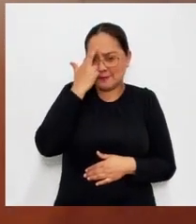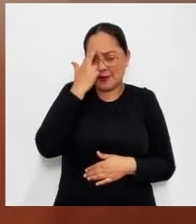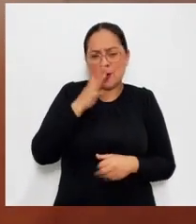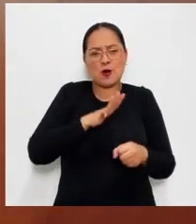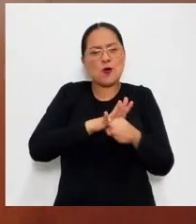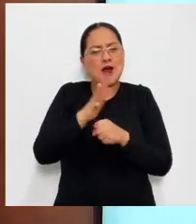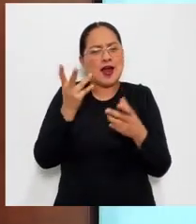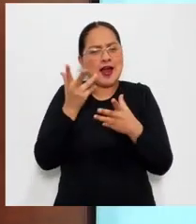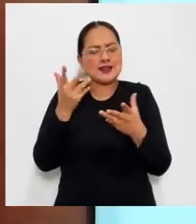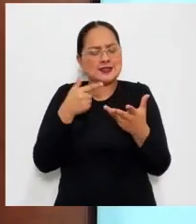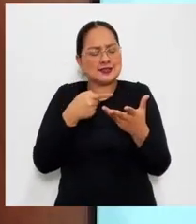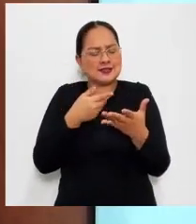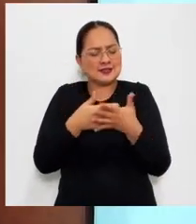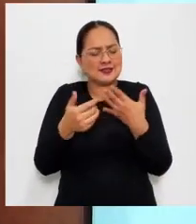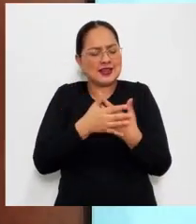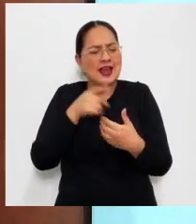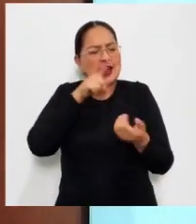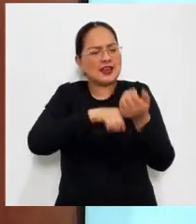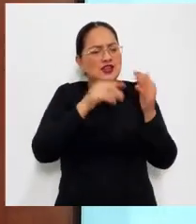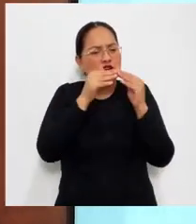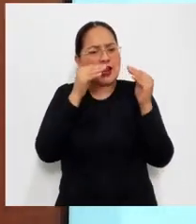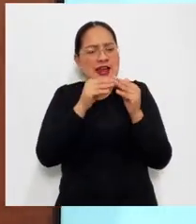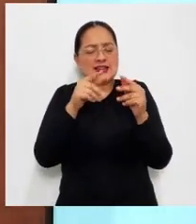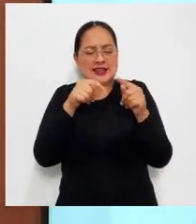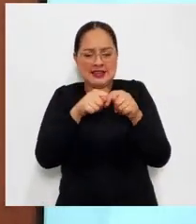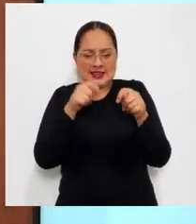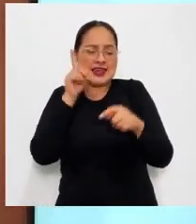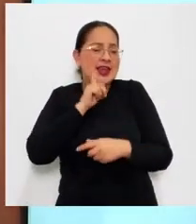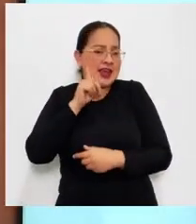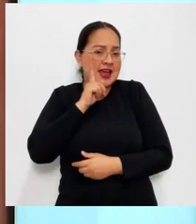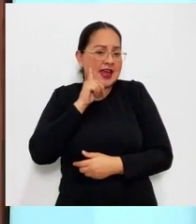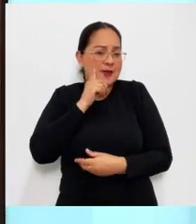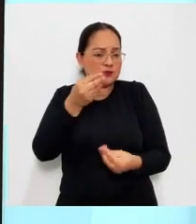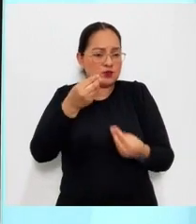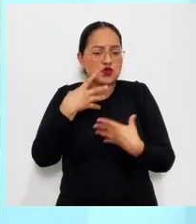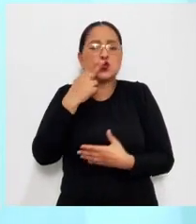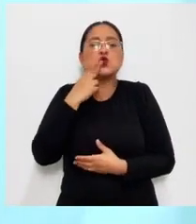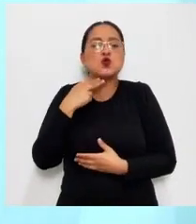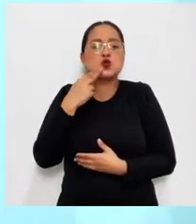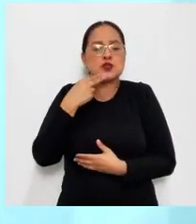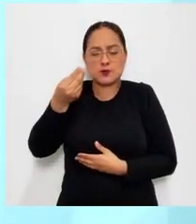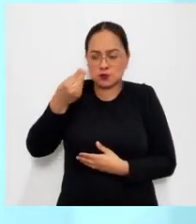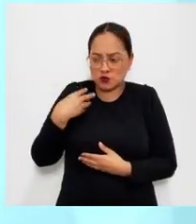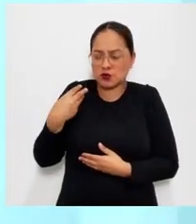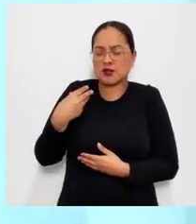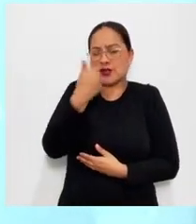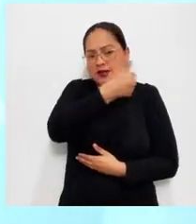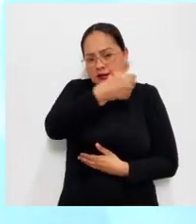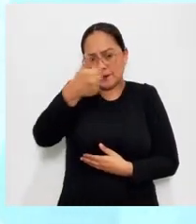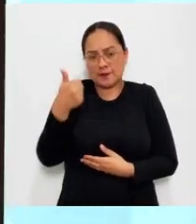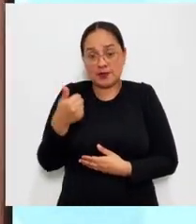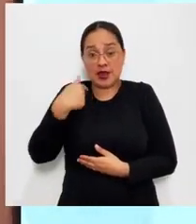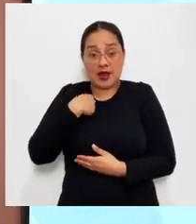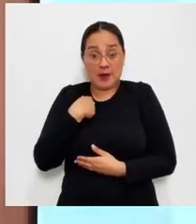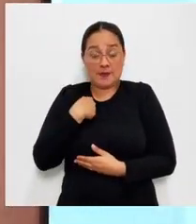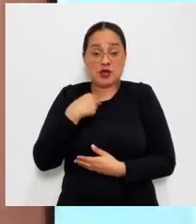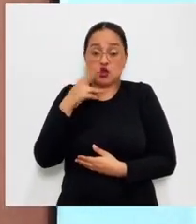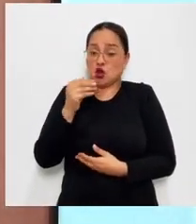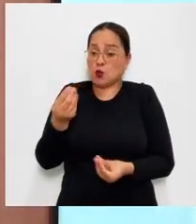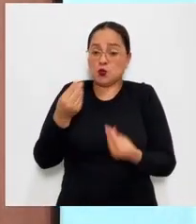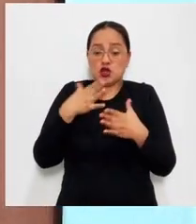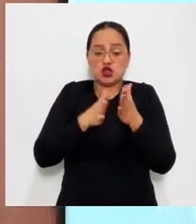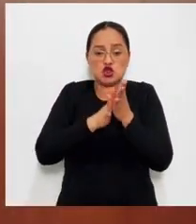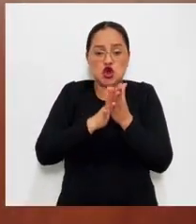es estando en casa de mi tía, en donde nos compartía dulces a cada uno de los sobrinos. Y a mí no me